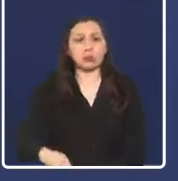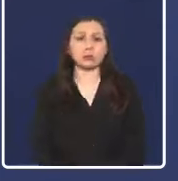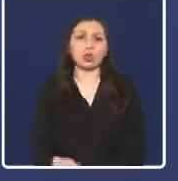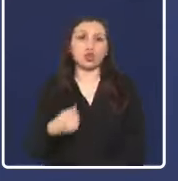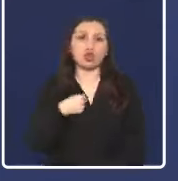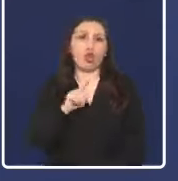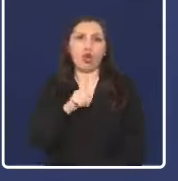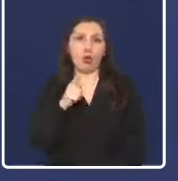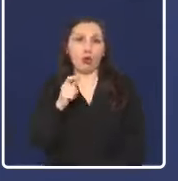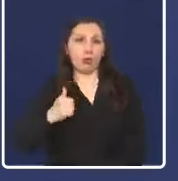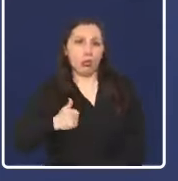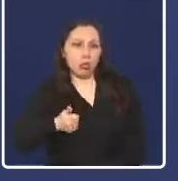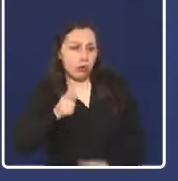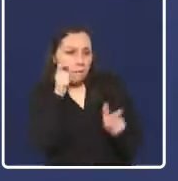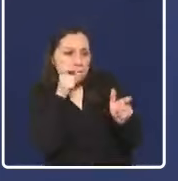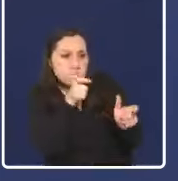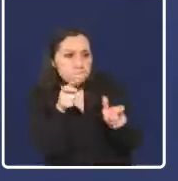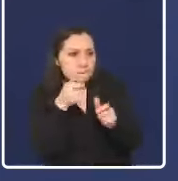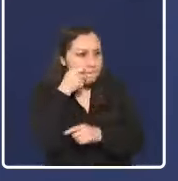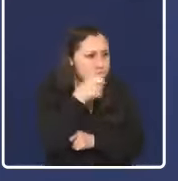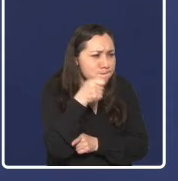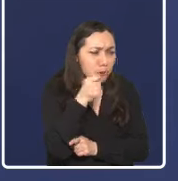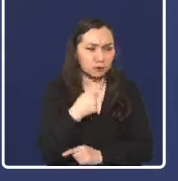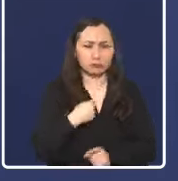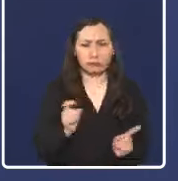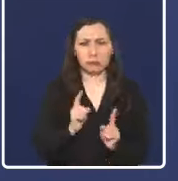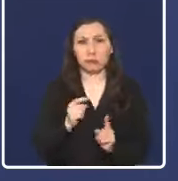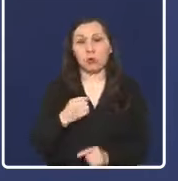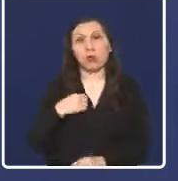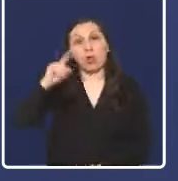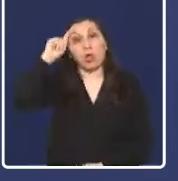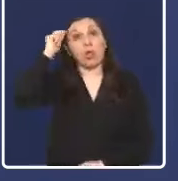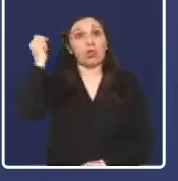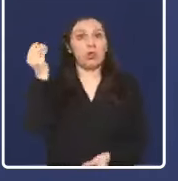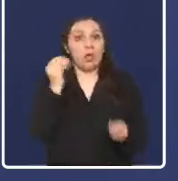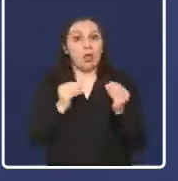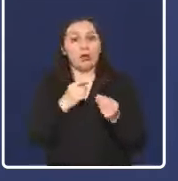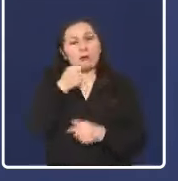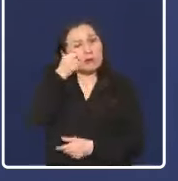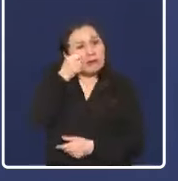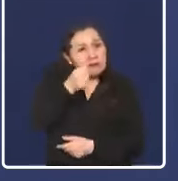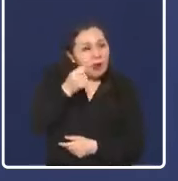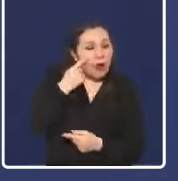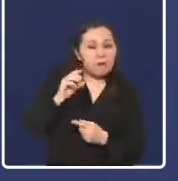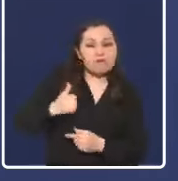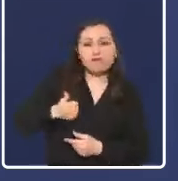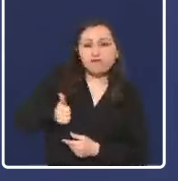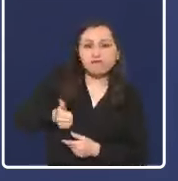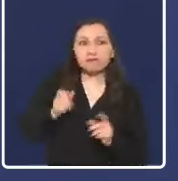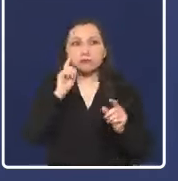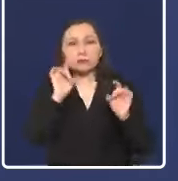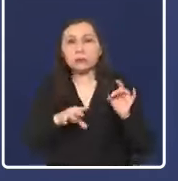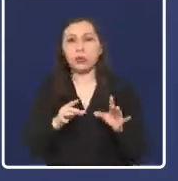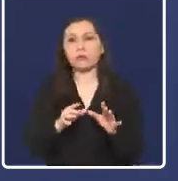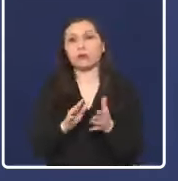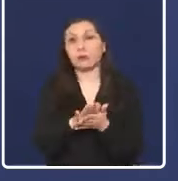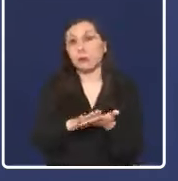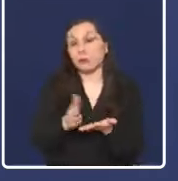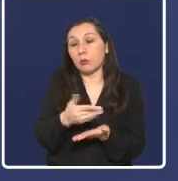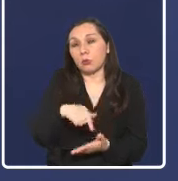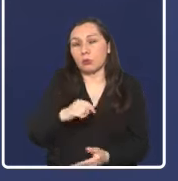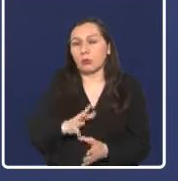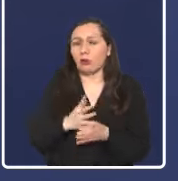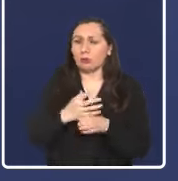yo no soy detective. Yo no soy detective y la verdad no se me ocurren todas las preguntas que a un detective se le podrían ocurrir en un caso que, se imaginarán,